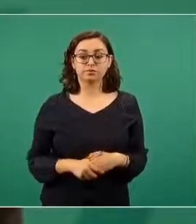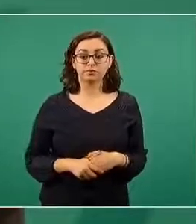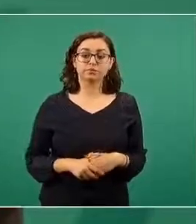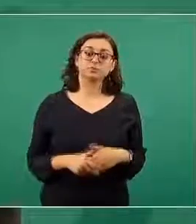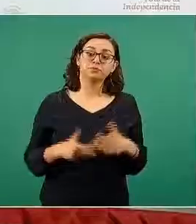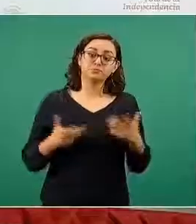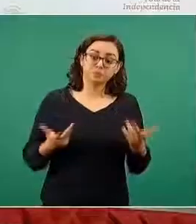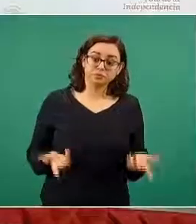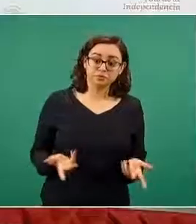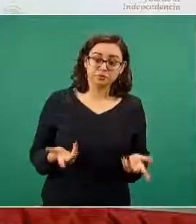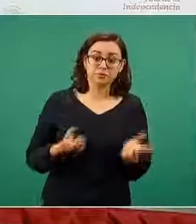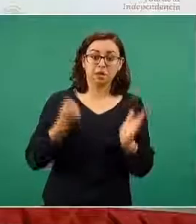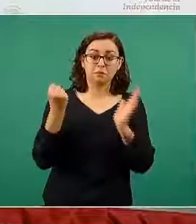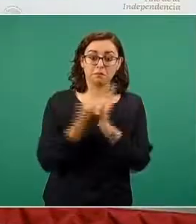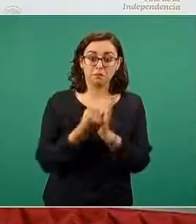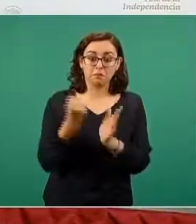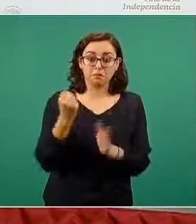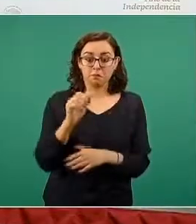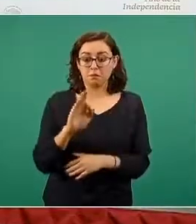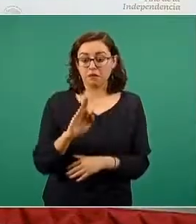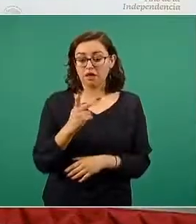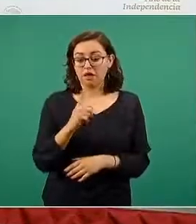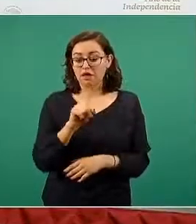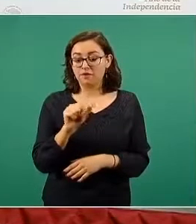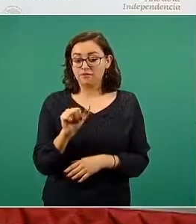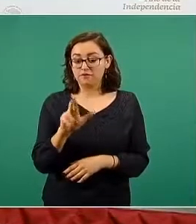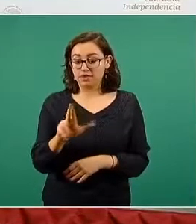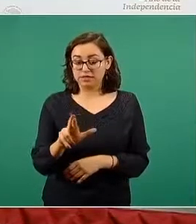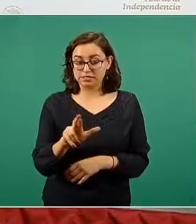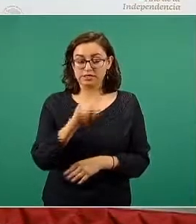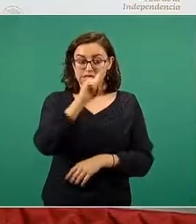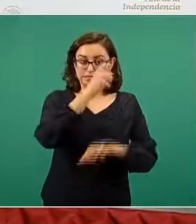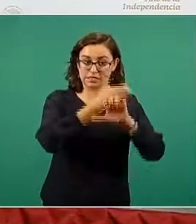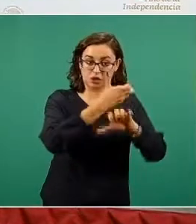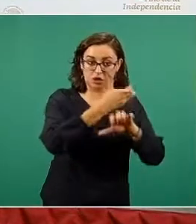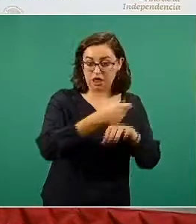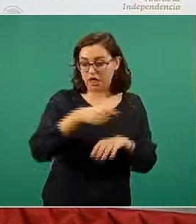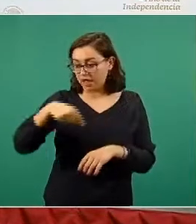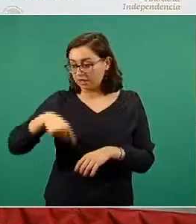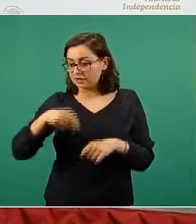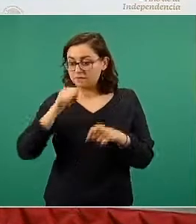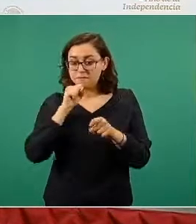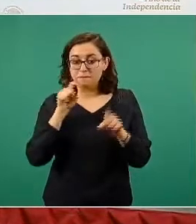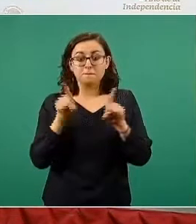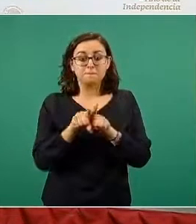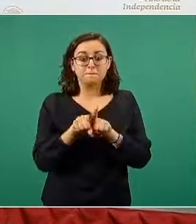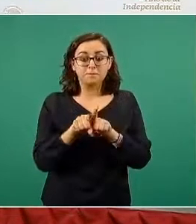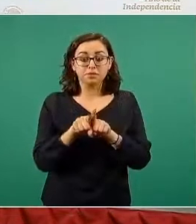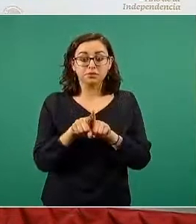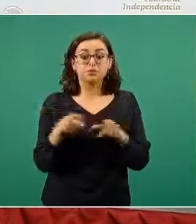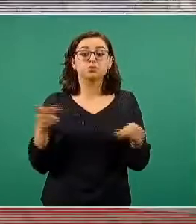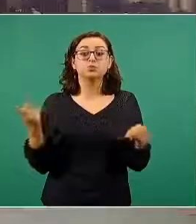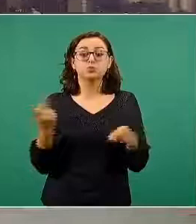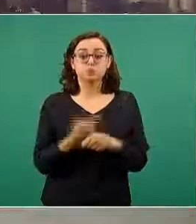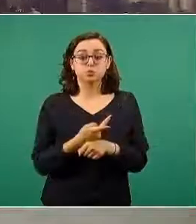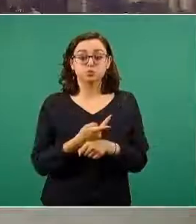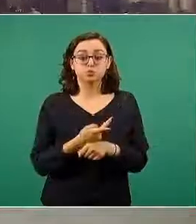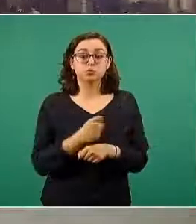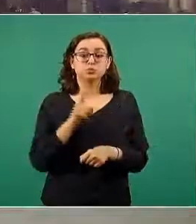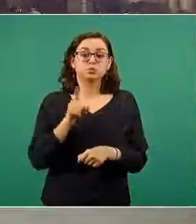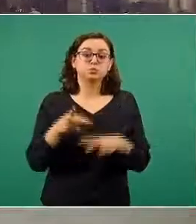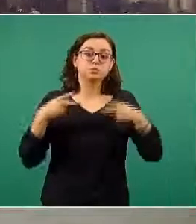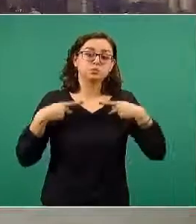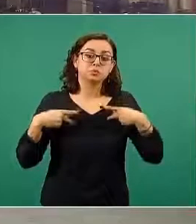les aplicaron la vacuna de Pfizer, que también se está aplicando en nuestro país, pero esta